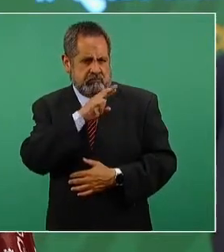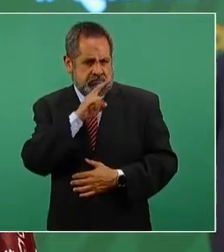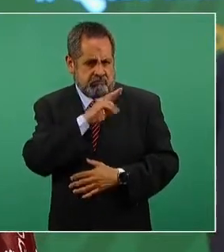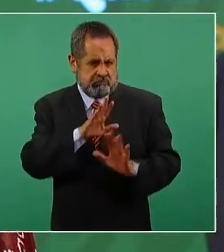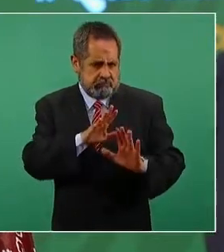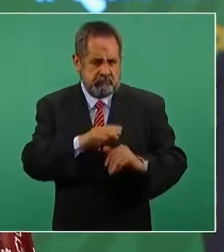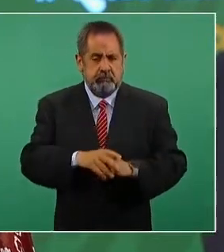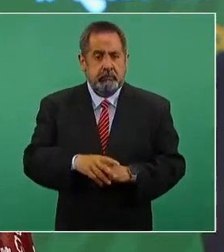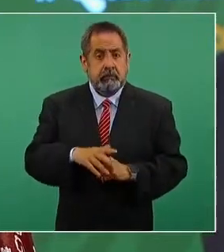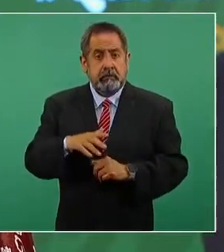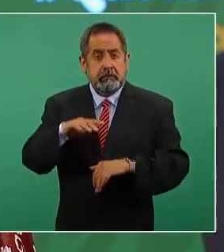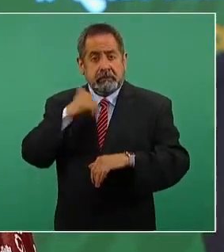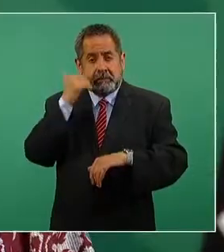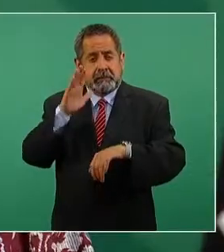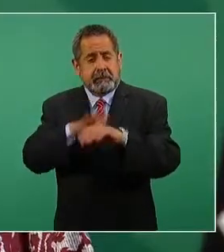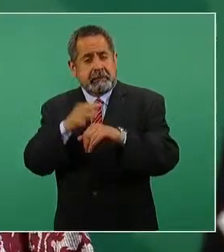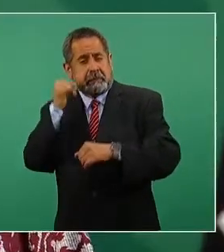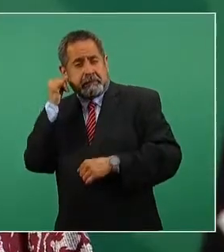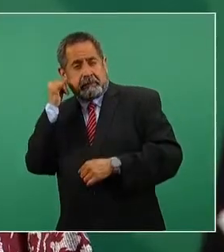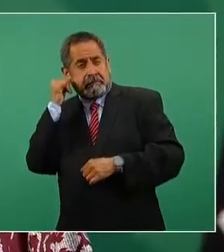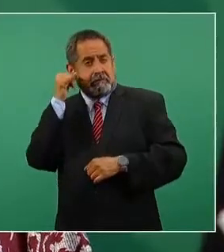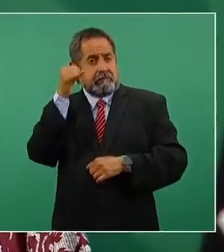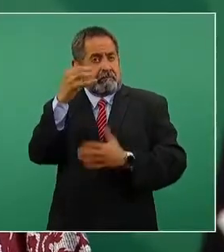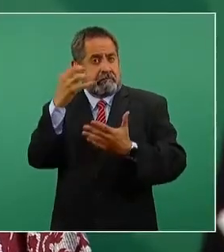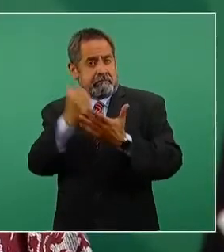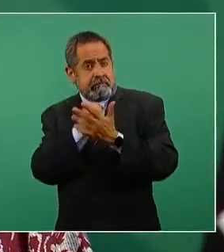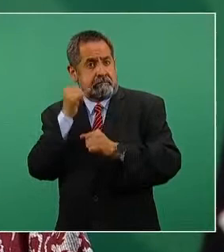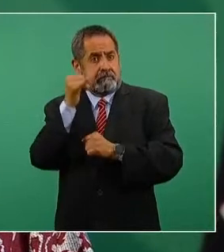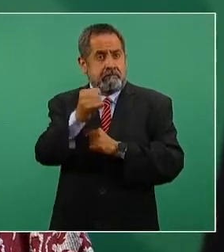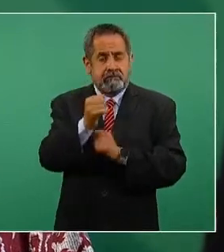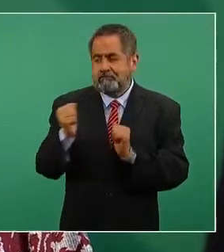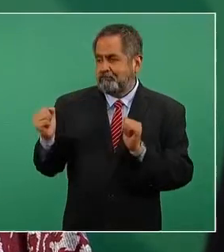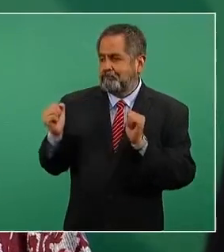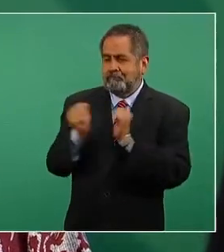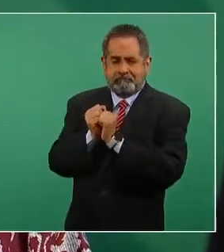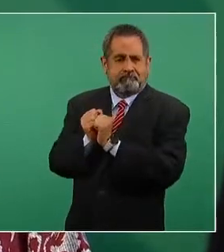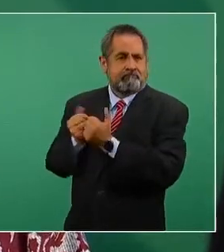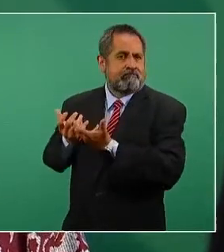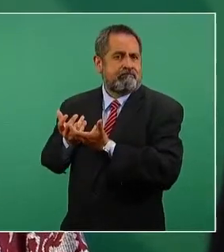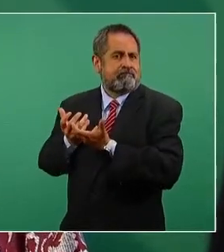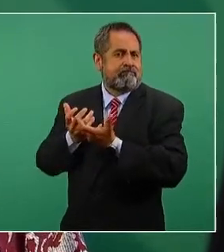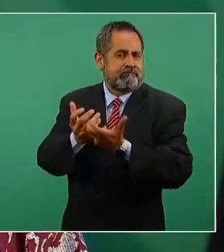Si quieres ir lejos, ve con otras personas.